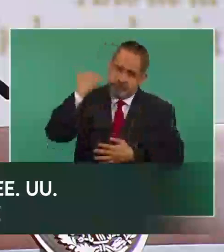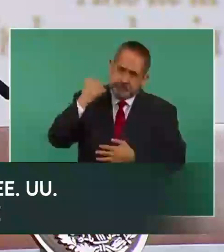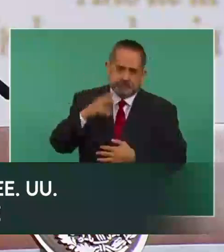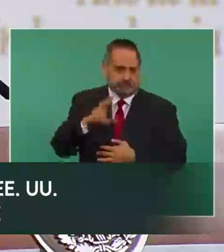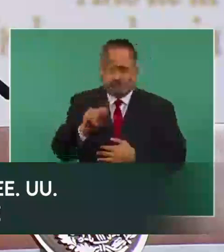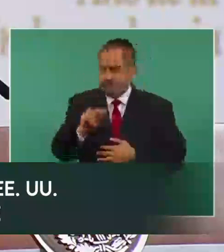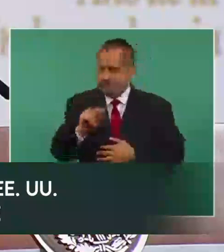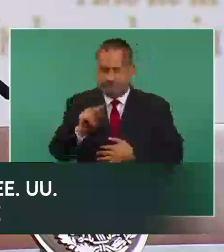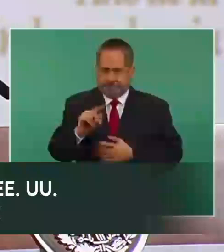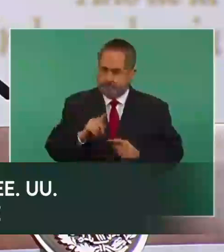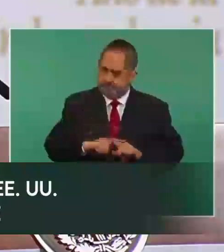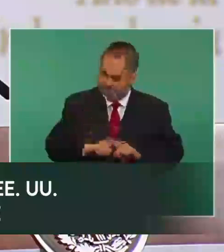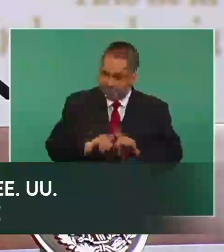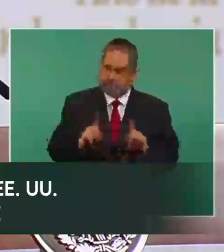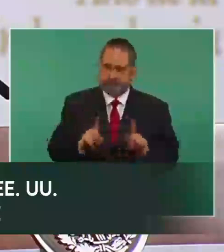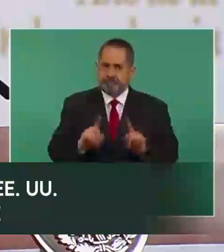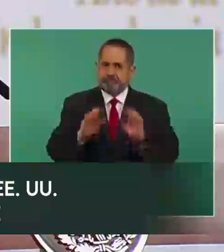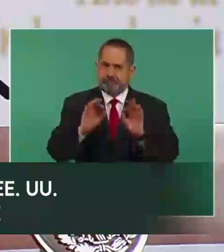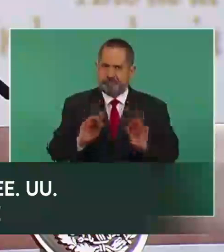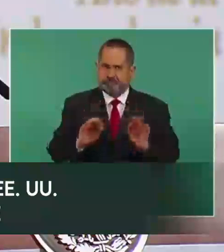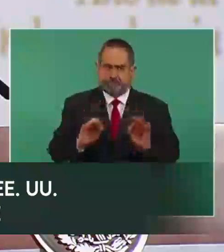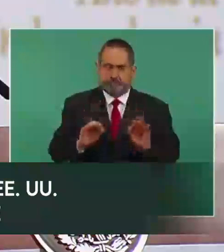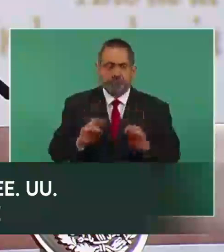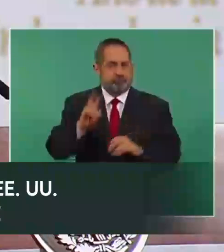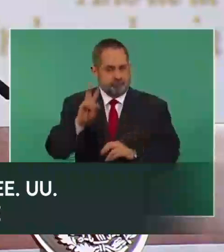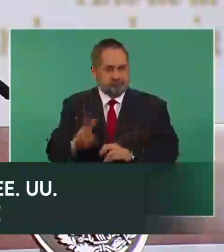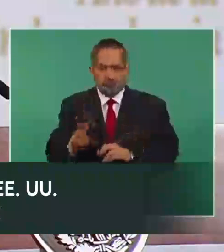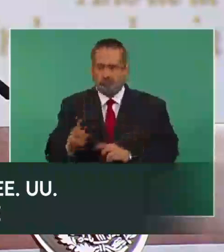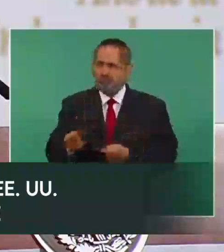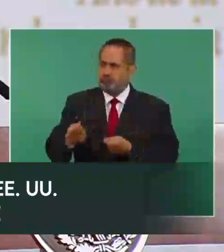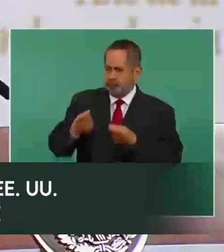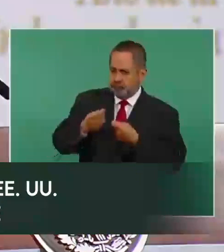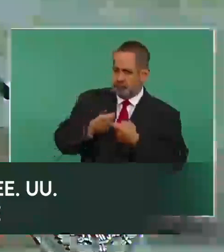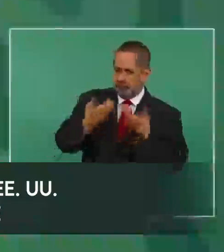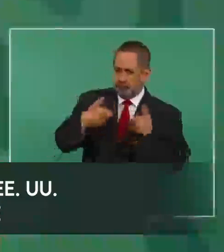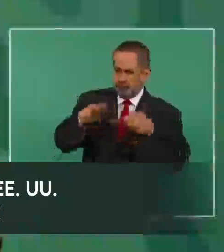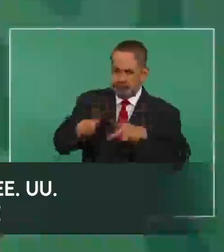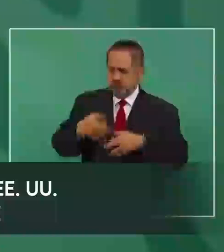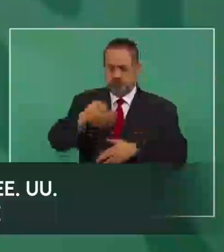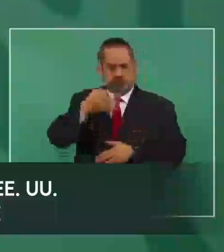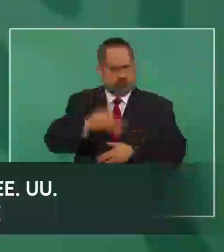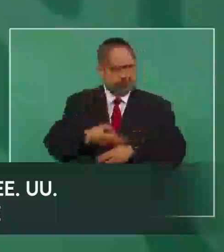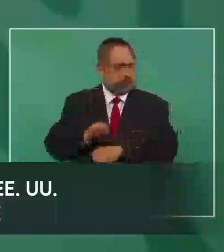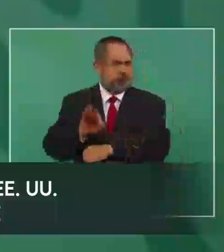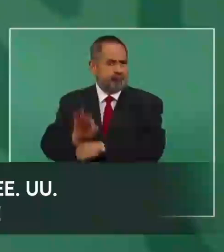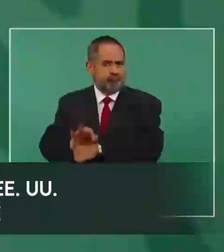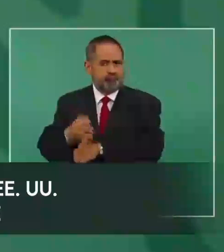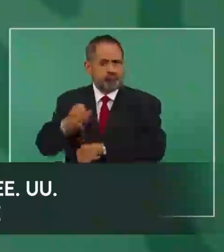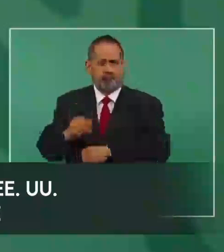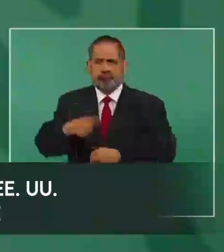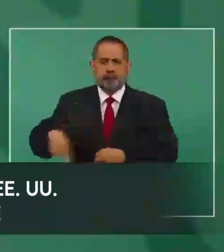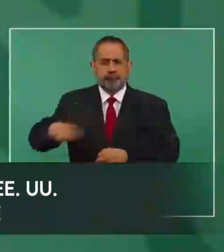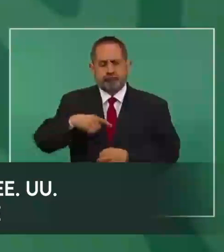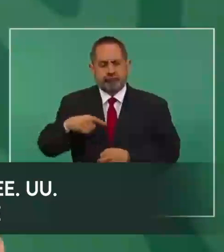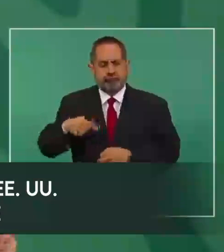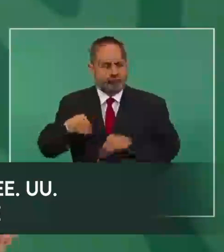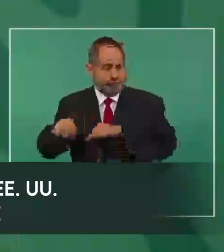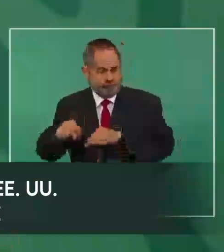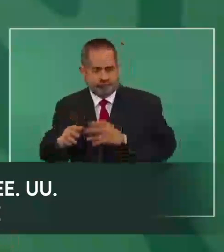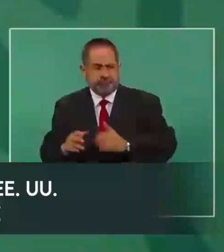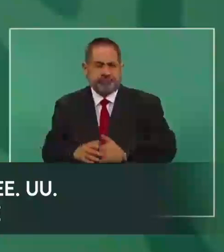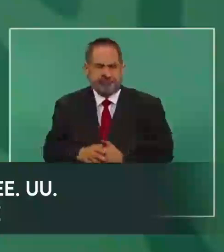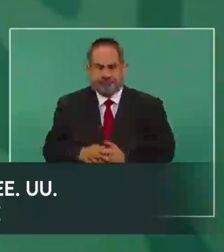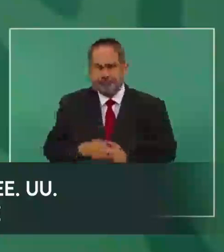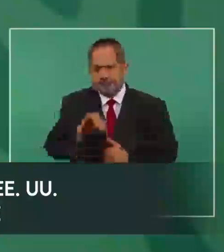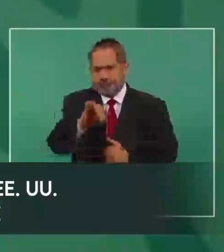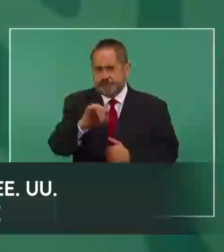Sembrando Vida, que consideró el programa de reforestación más importante del mundo al buscar sembrar para 2022 1.100 millones de